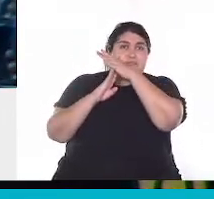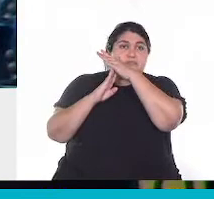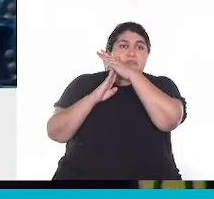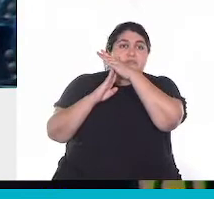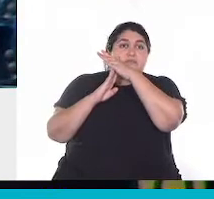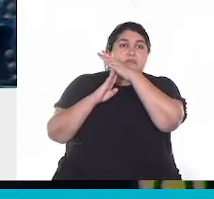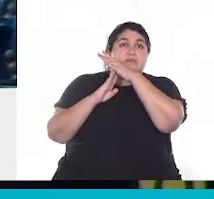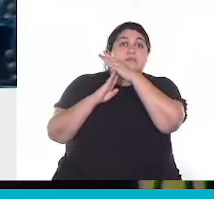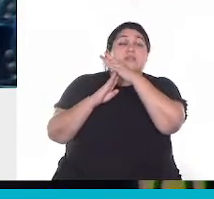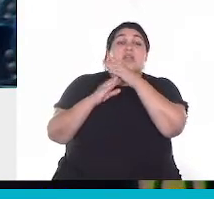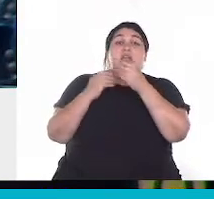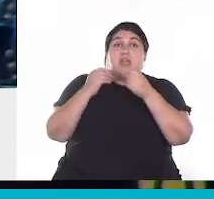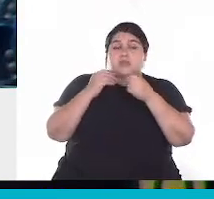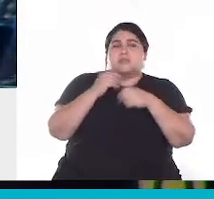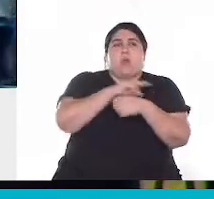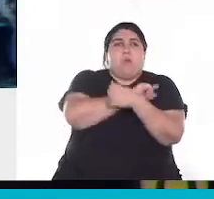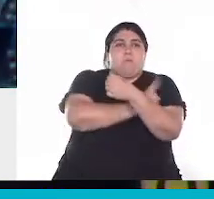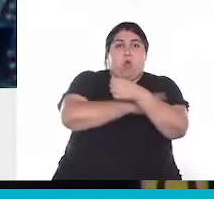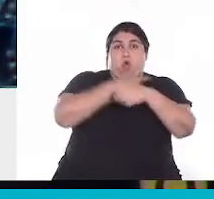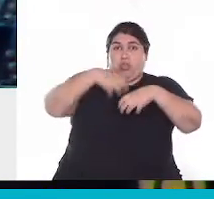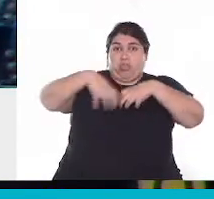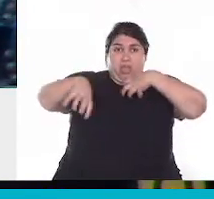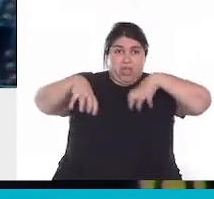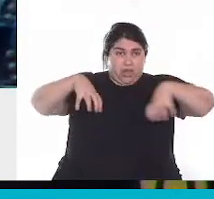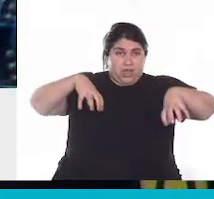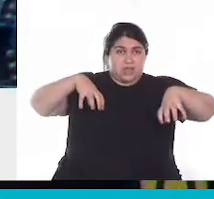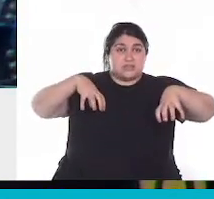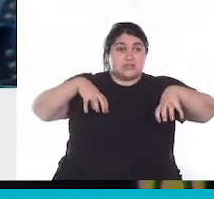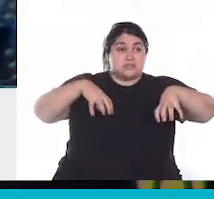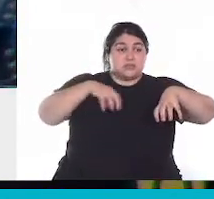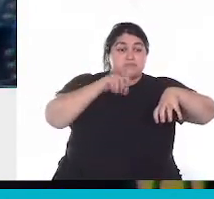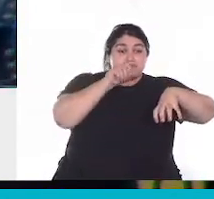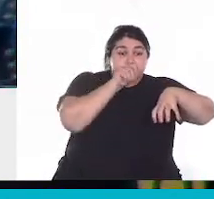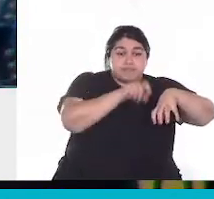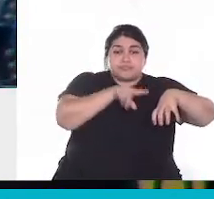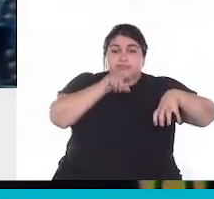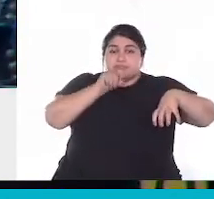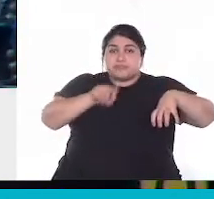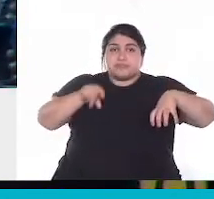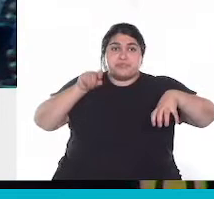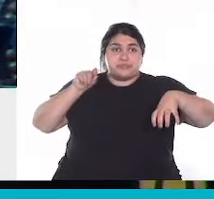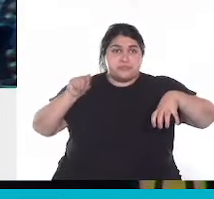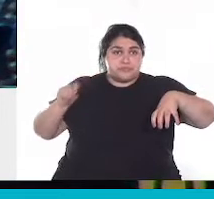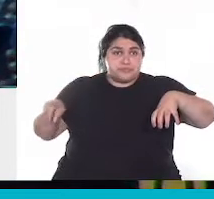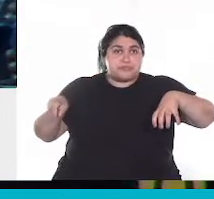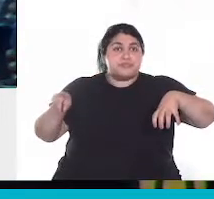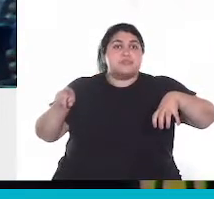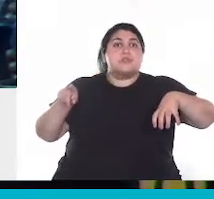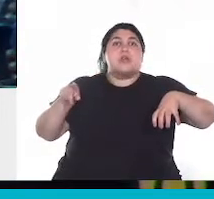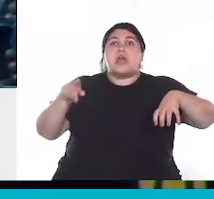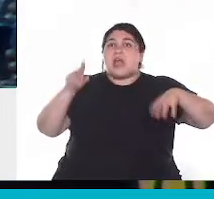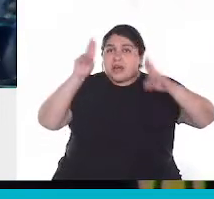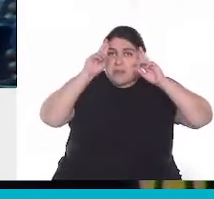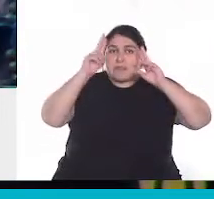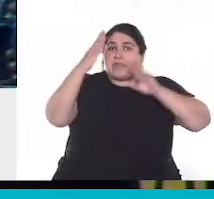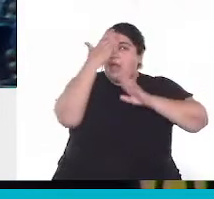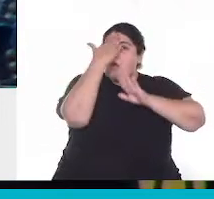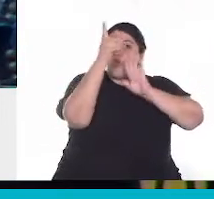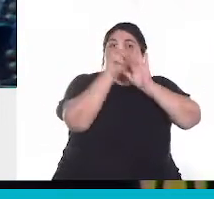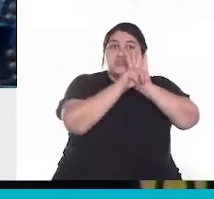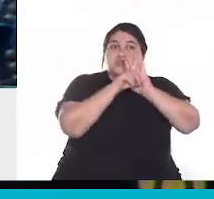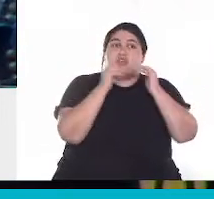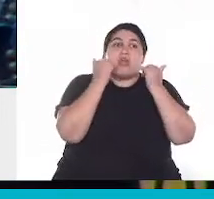La división de poderes y la independencia de estos poderes, que solo se deben a la Constitución y al